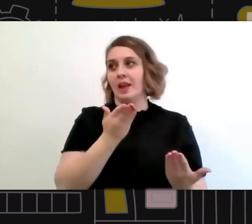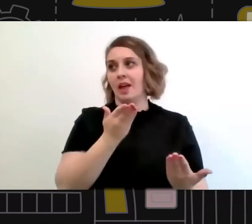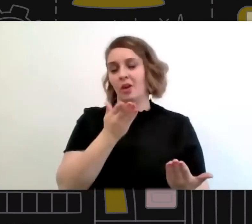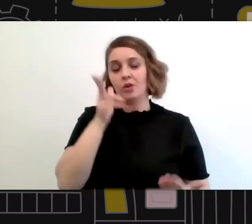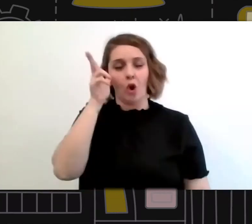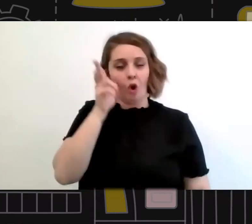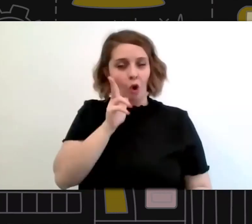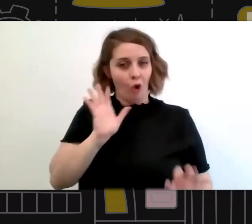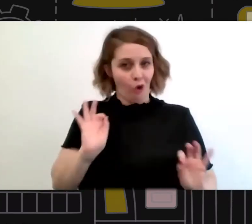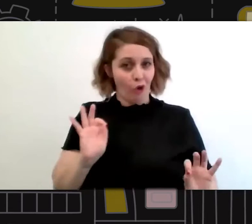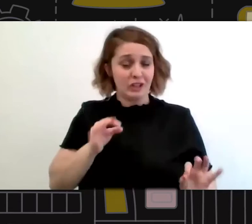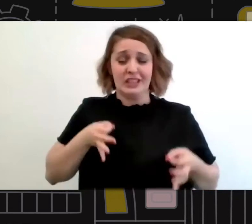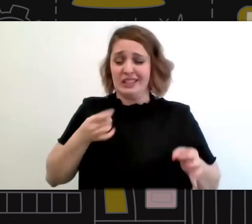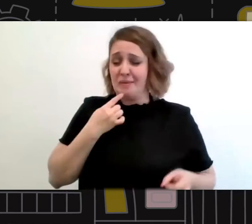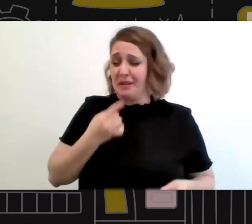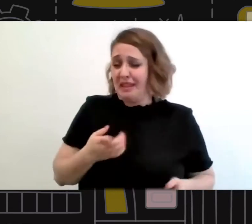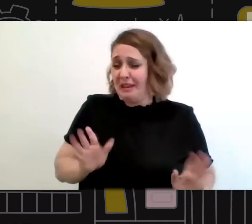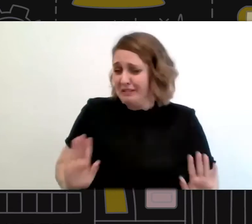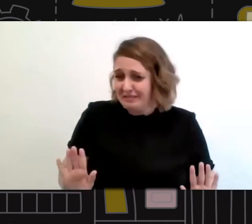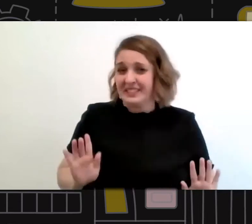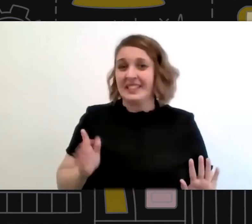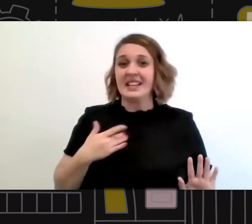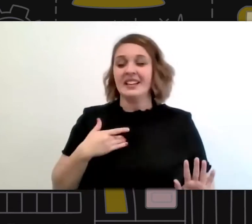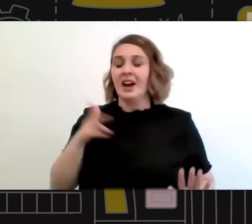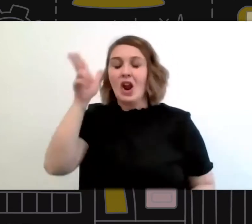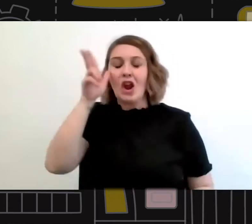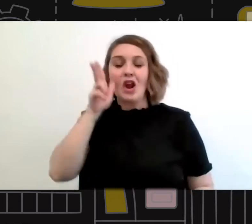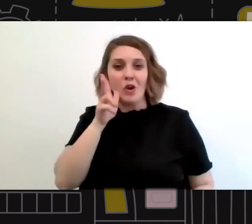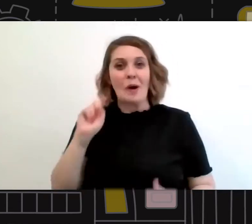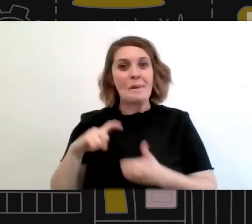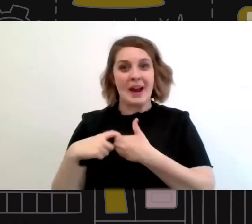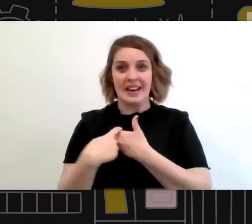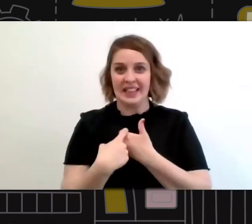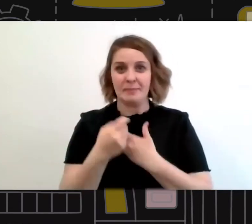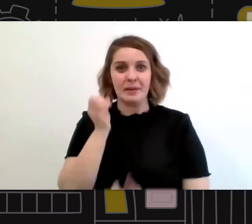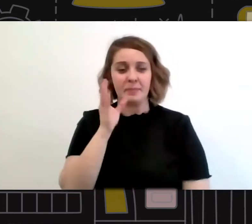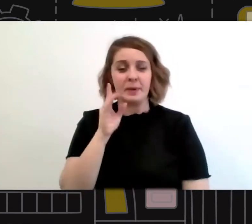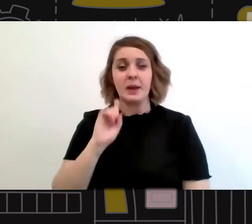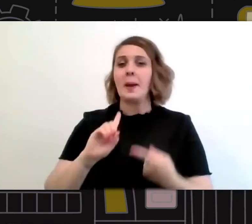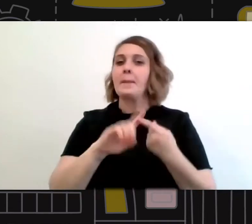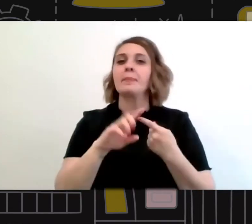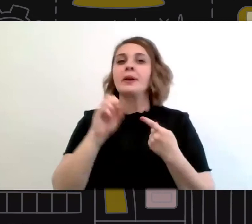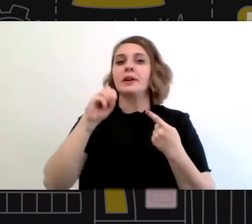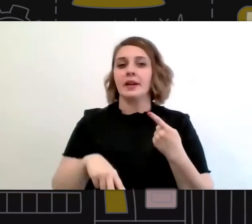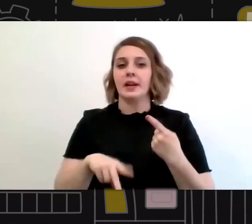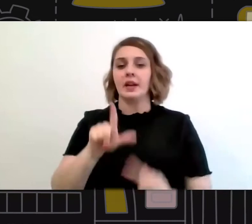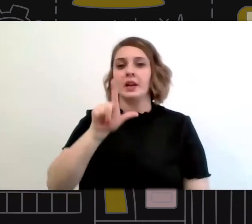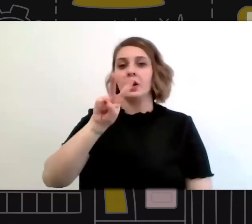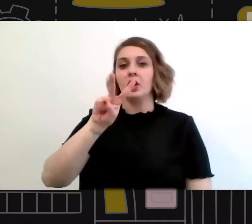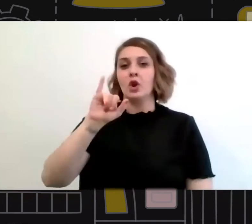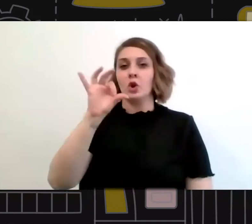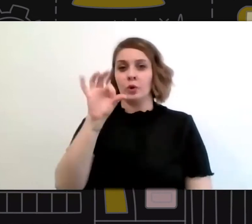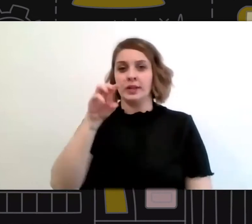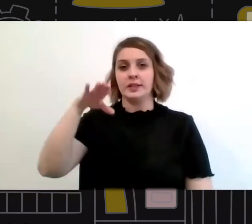de lujo, siempre lo digo, que estén aquí. Y para ello tenemos en primer lugar a Luis Miguel